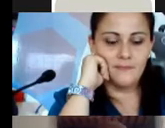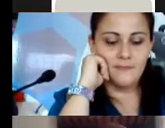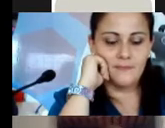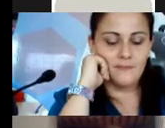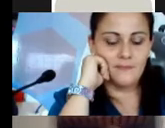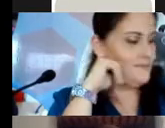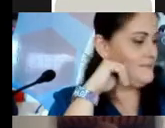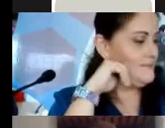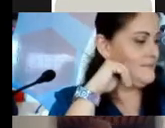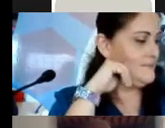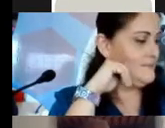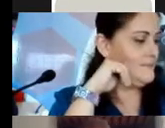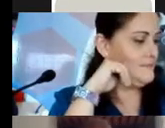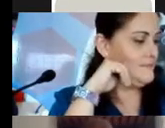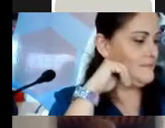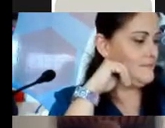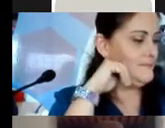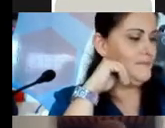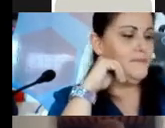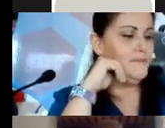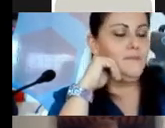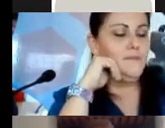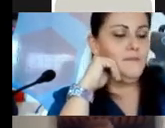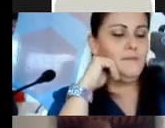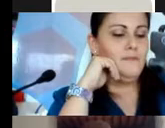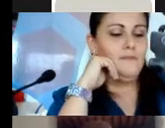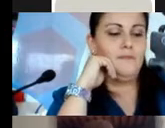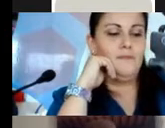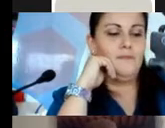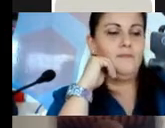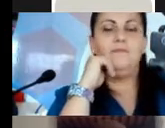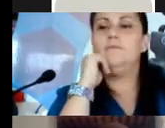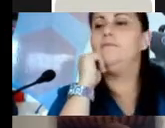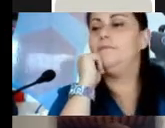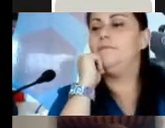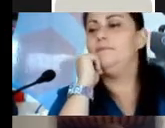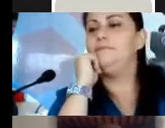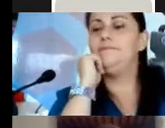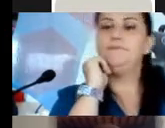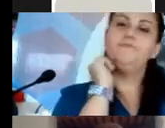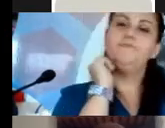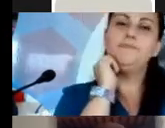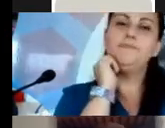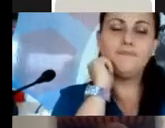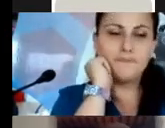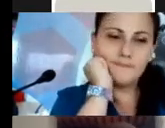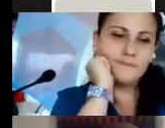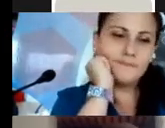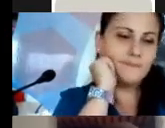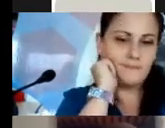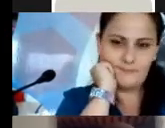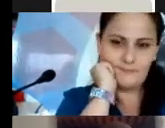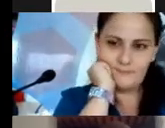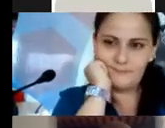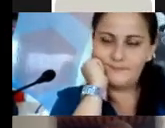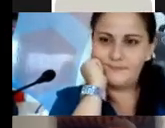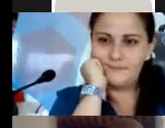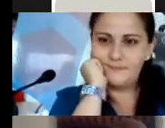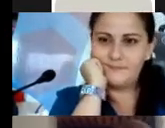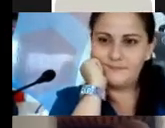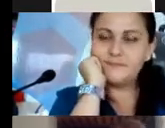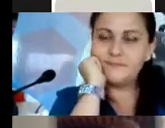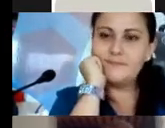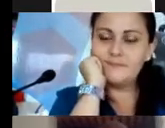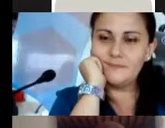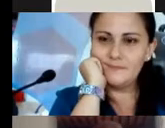porque uno es un poco más duro y permite un mejor posicionamiento, no es duro, cuidado, no es de alta